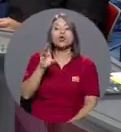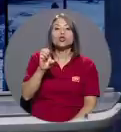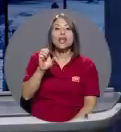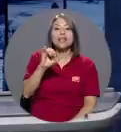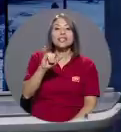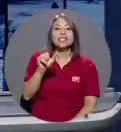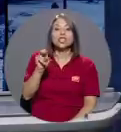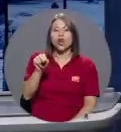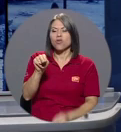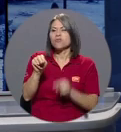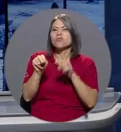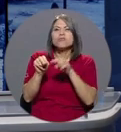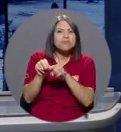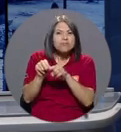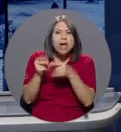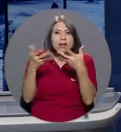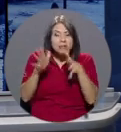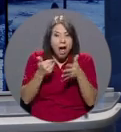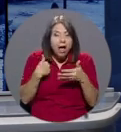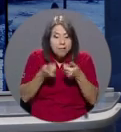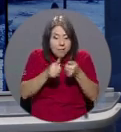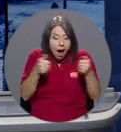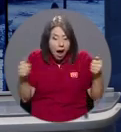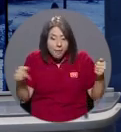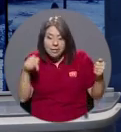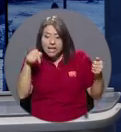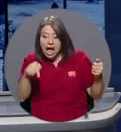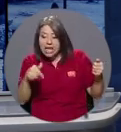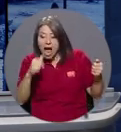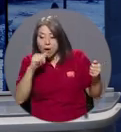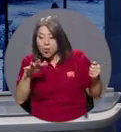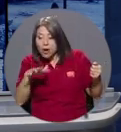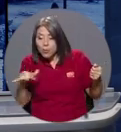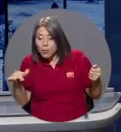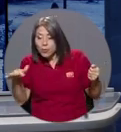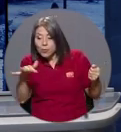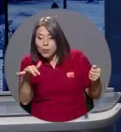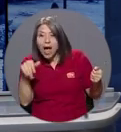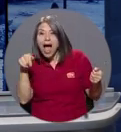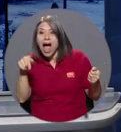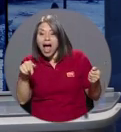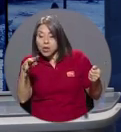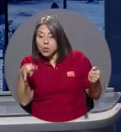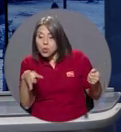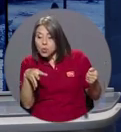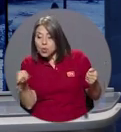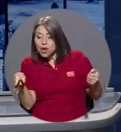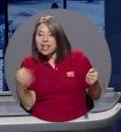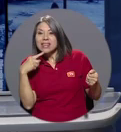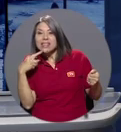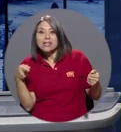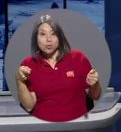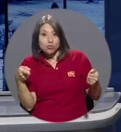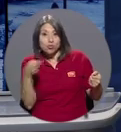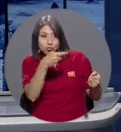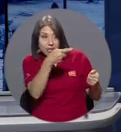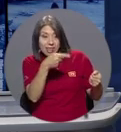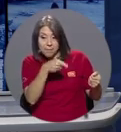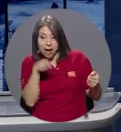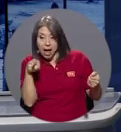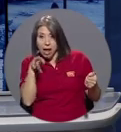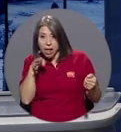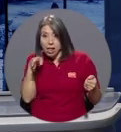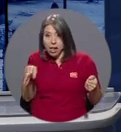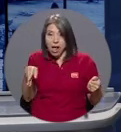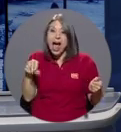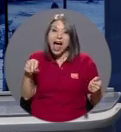que está referenciado por cartografía, ¿verdad? Que te indica por coordenadas geográficas cuál es la